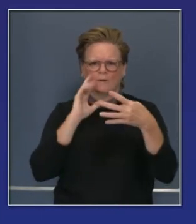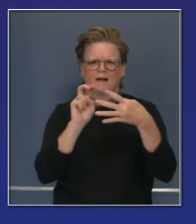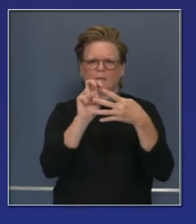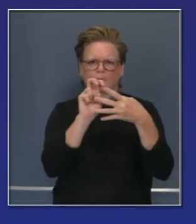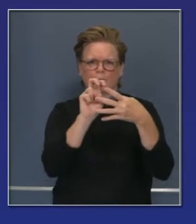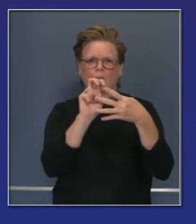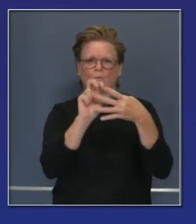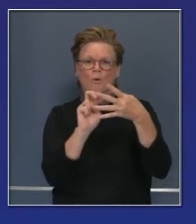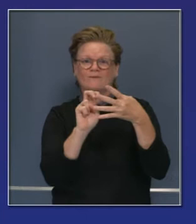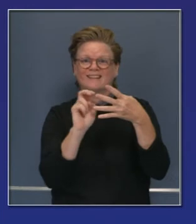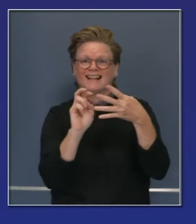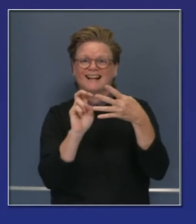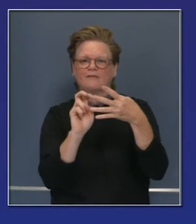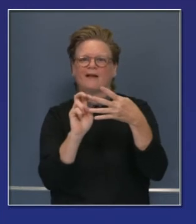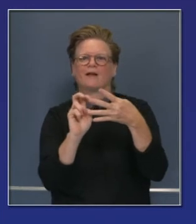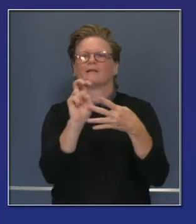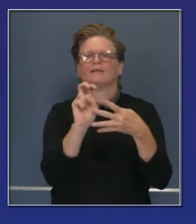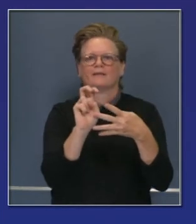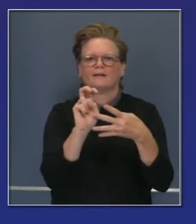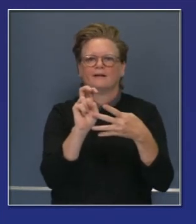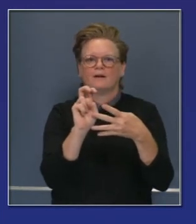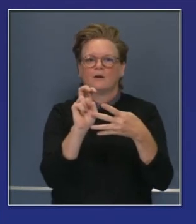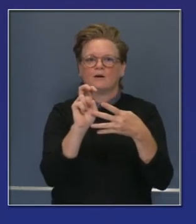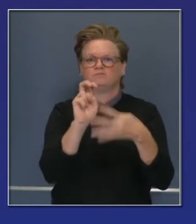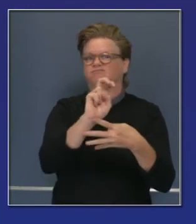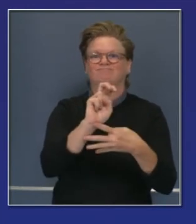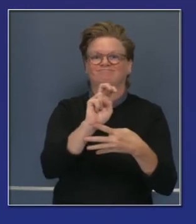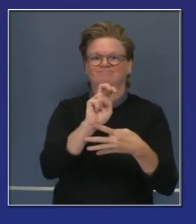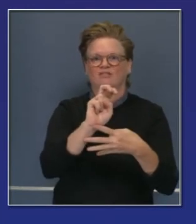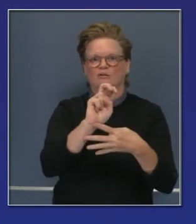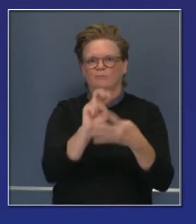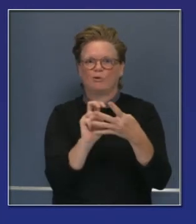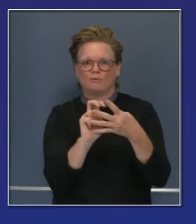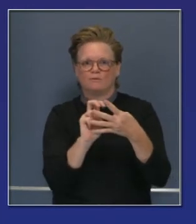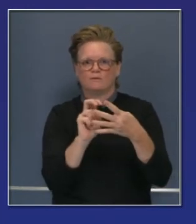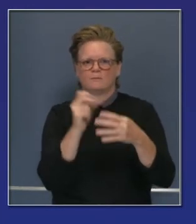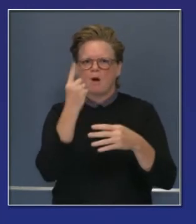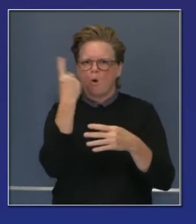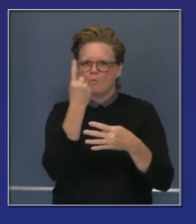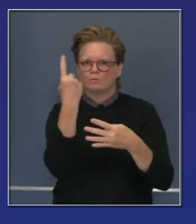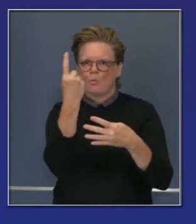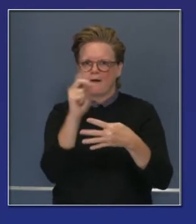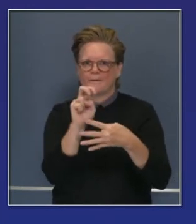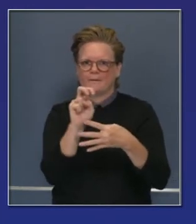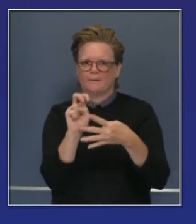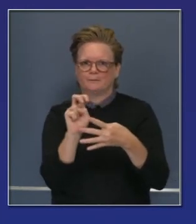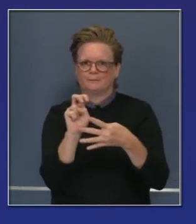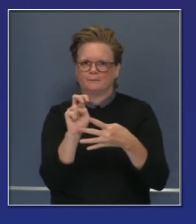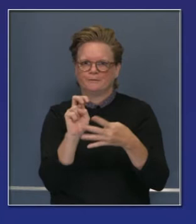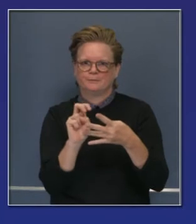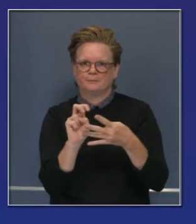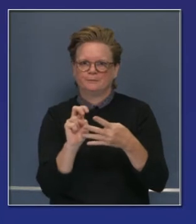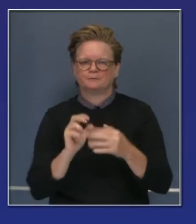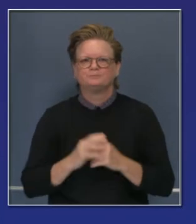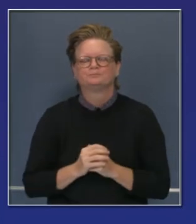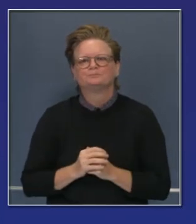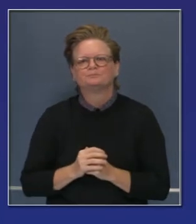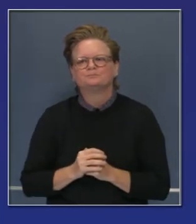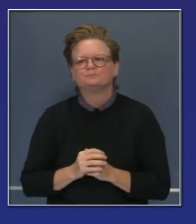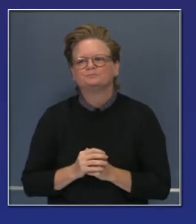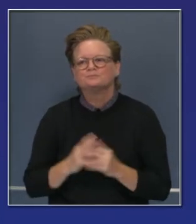distintos niveles que ahora estamos manejando, lo que afectará cómo se manejan actividades en estos distintos